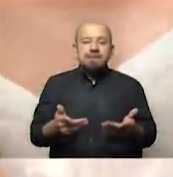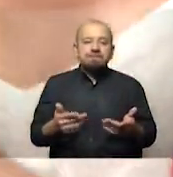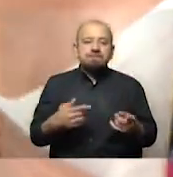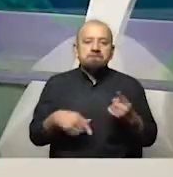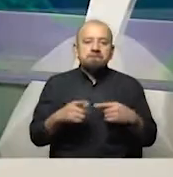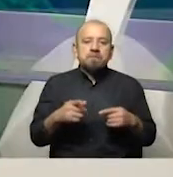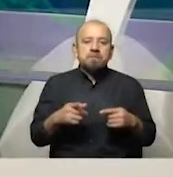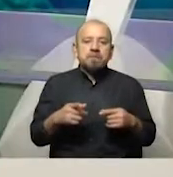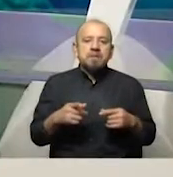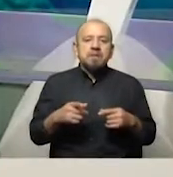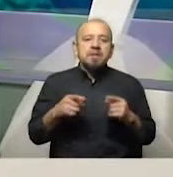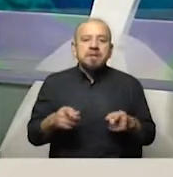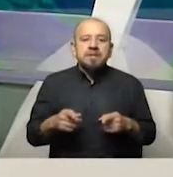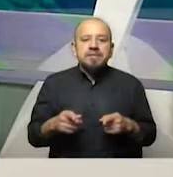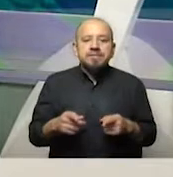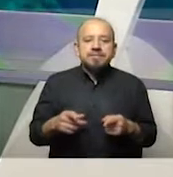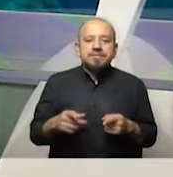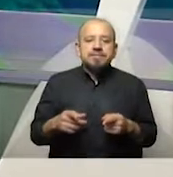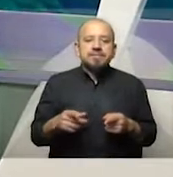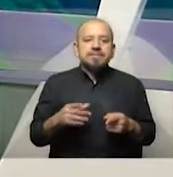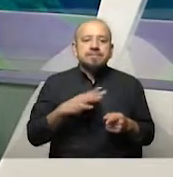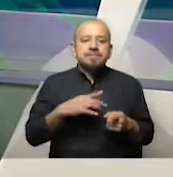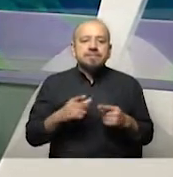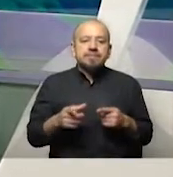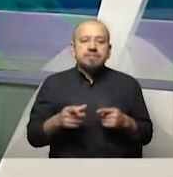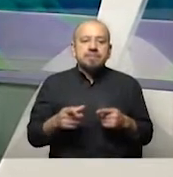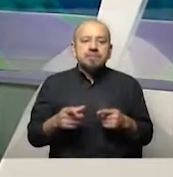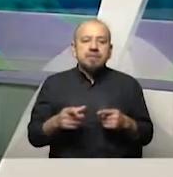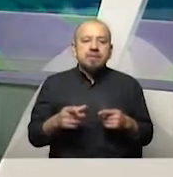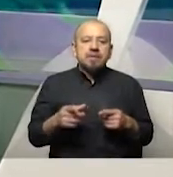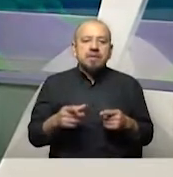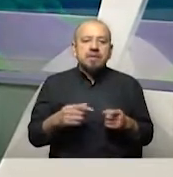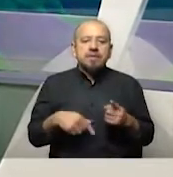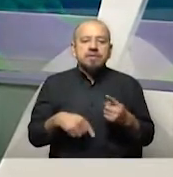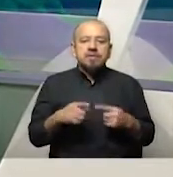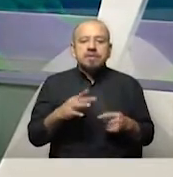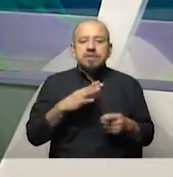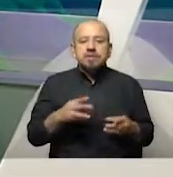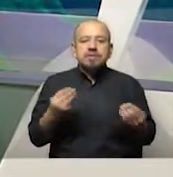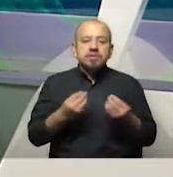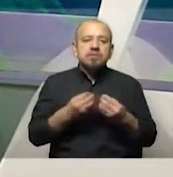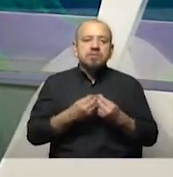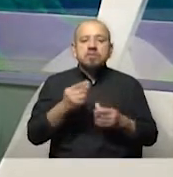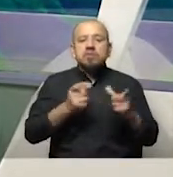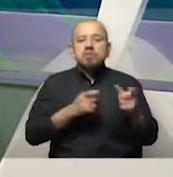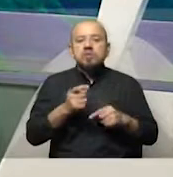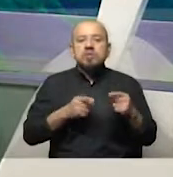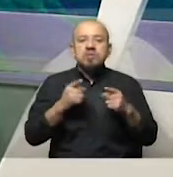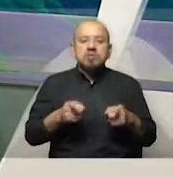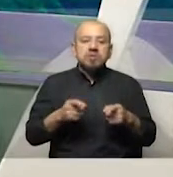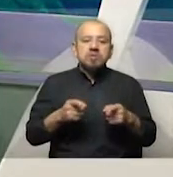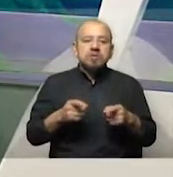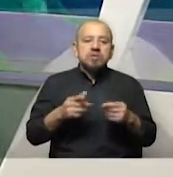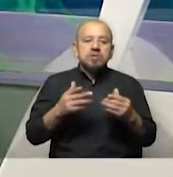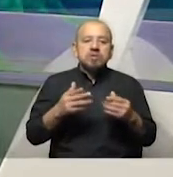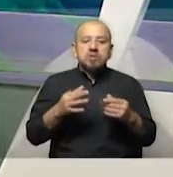medicinales ella llevaba adelante la herboristería donde acudían un montón de personas y bueno Ella les daba les